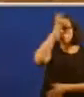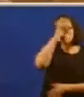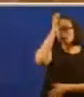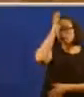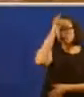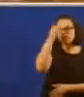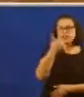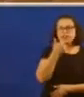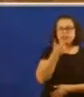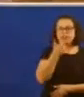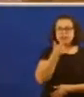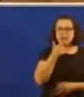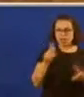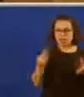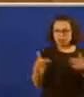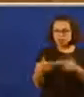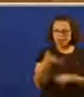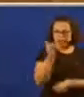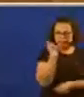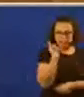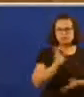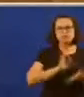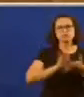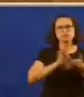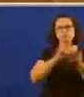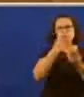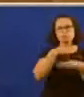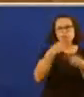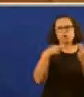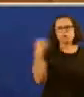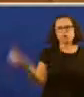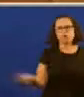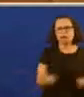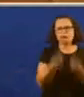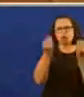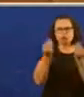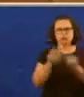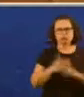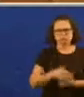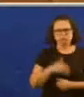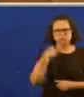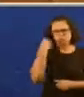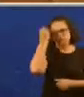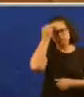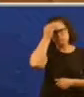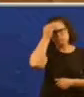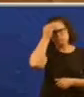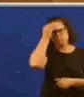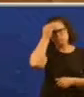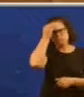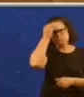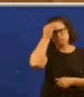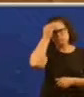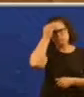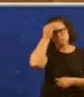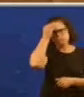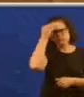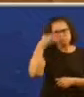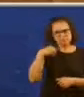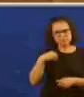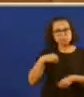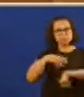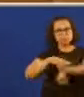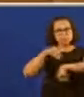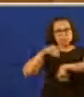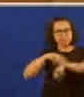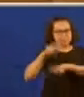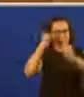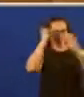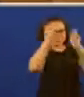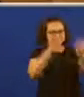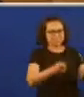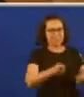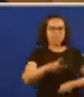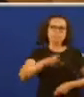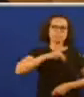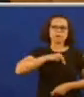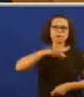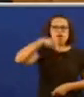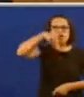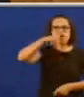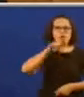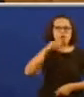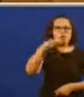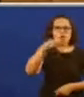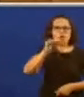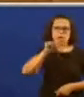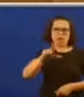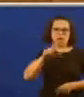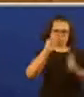servizos públicos. Creo que neste momento están pensando desde Suecia en entregarle a vostede un premio Nobel por esta grande aportación